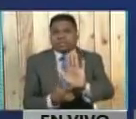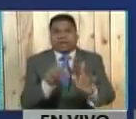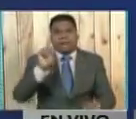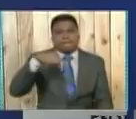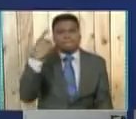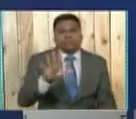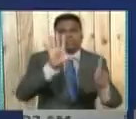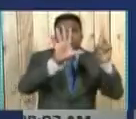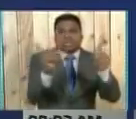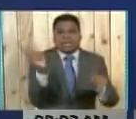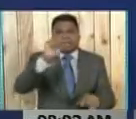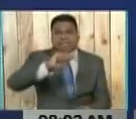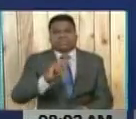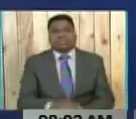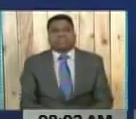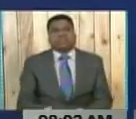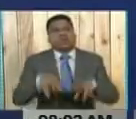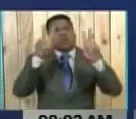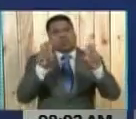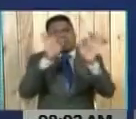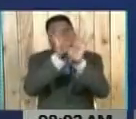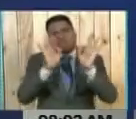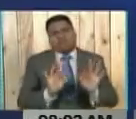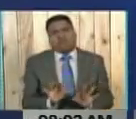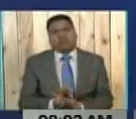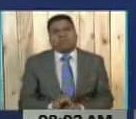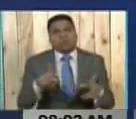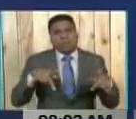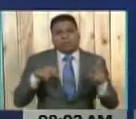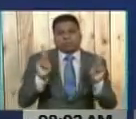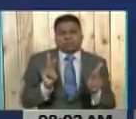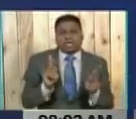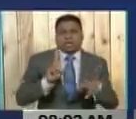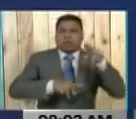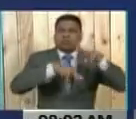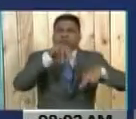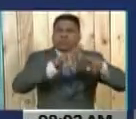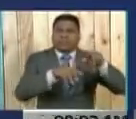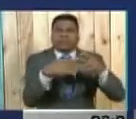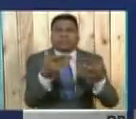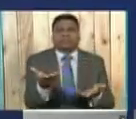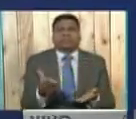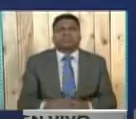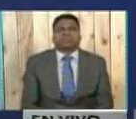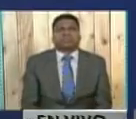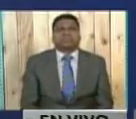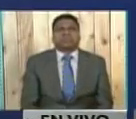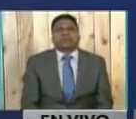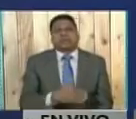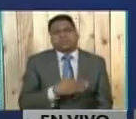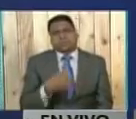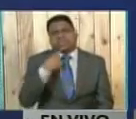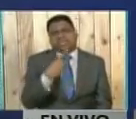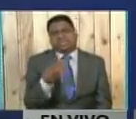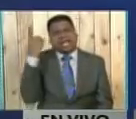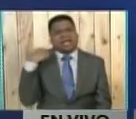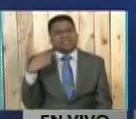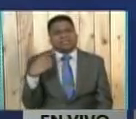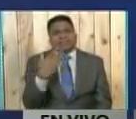próximos 6 meses un nuevo mecanismo. Nos den la oportunidad de construirlo. Y como le decía el presidente de